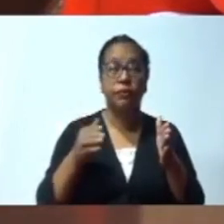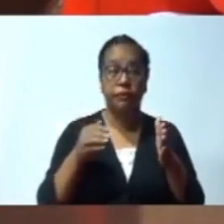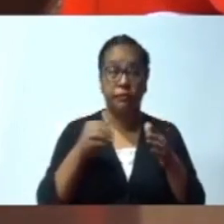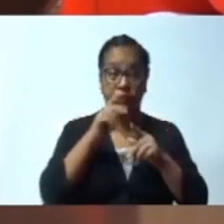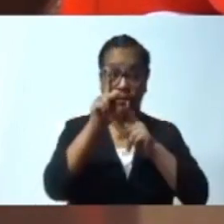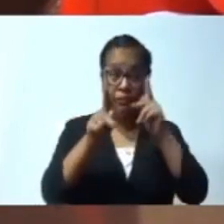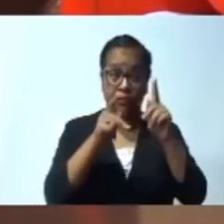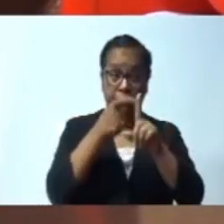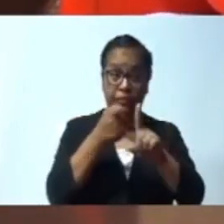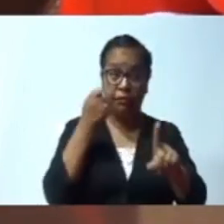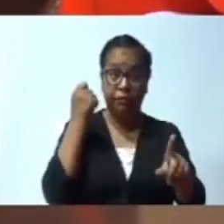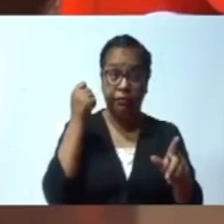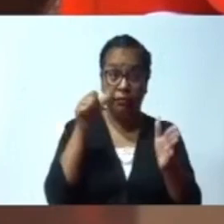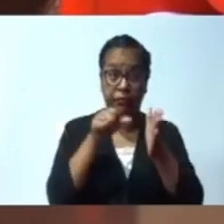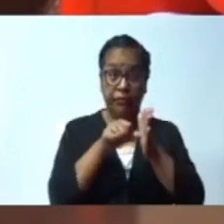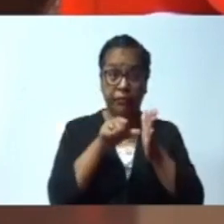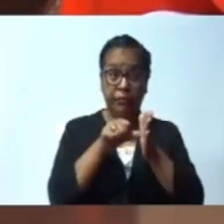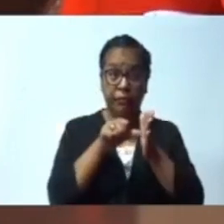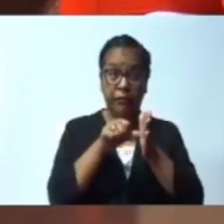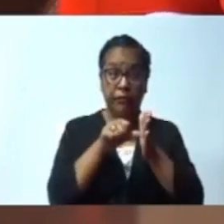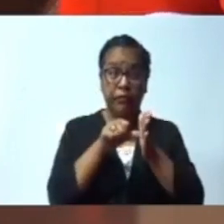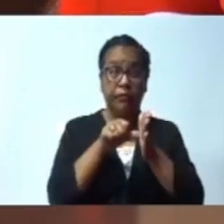capitaleños,